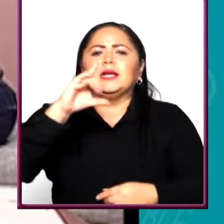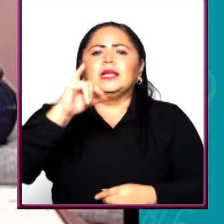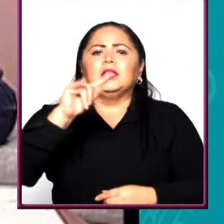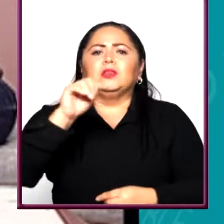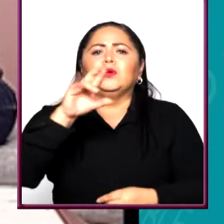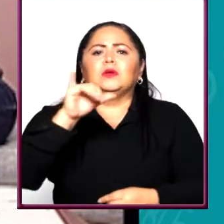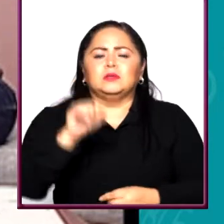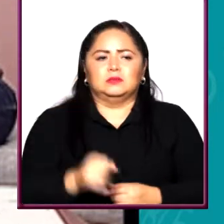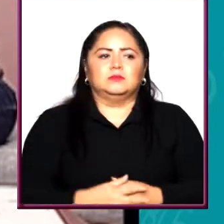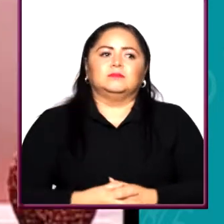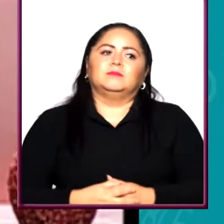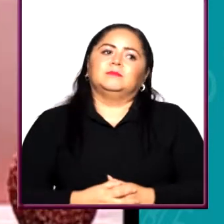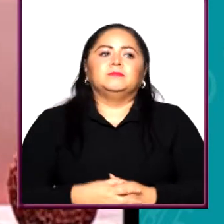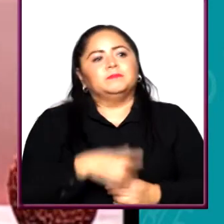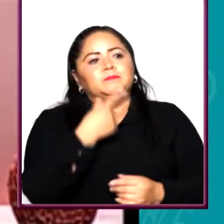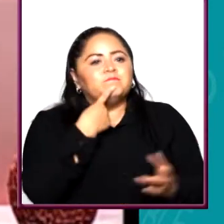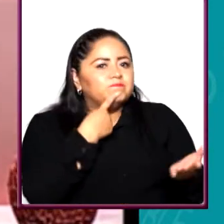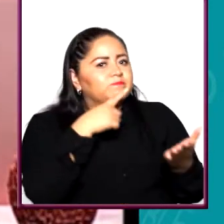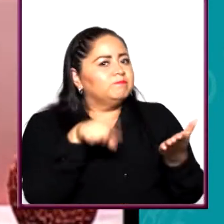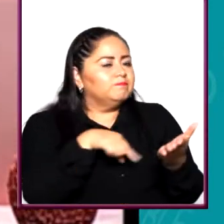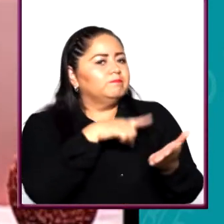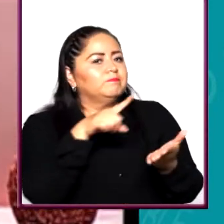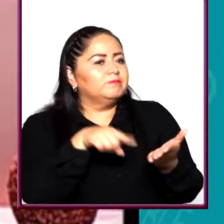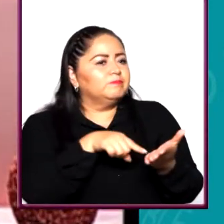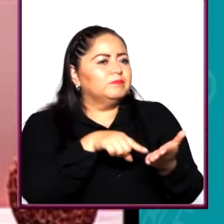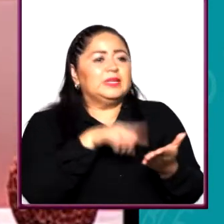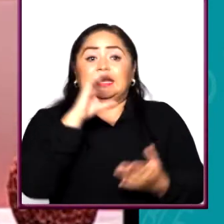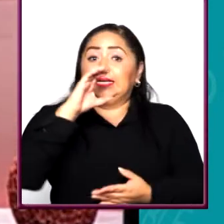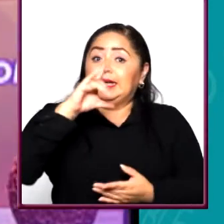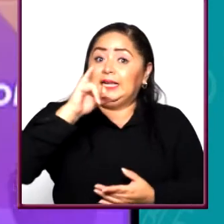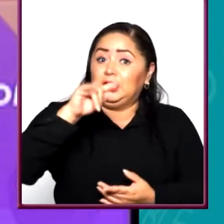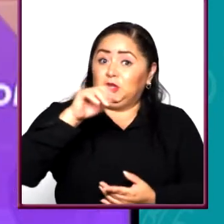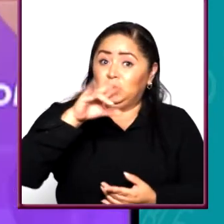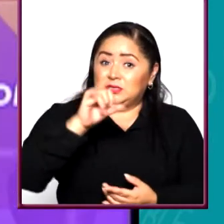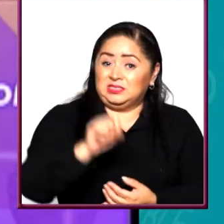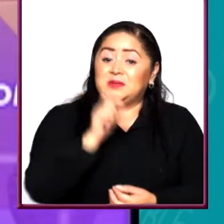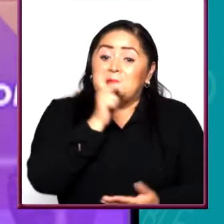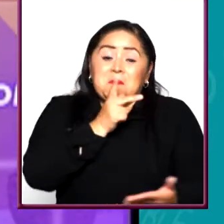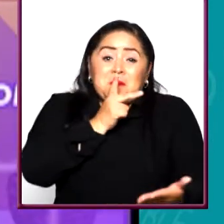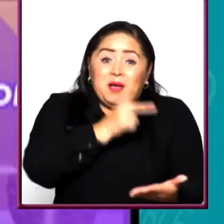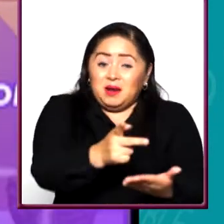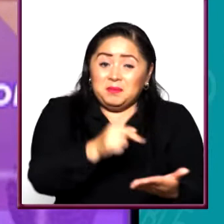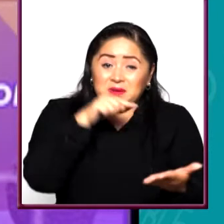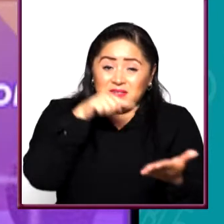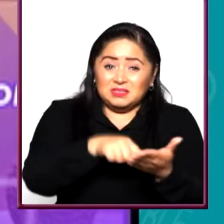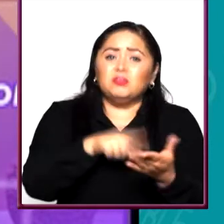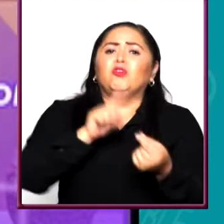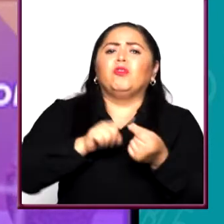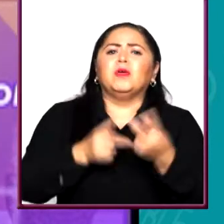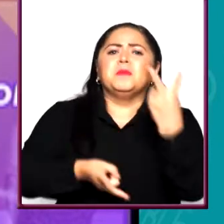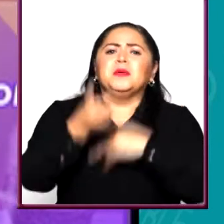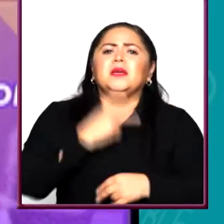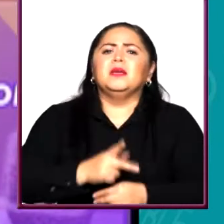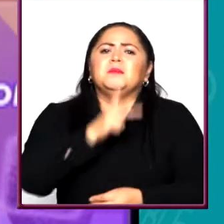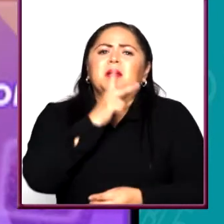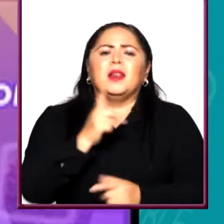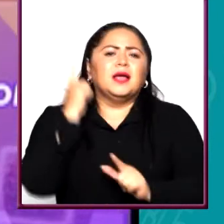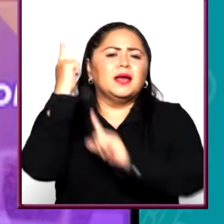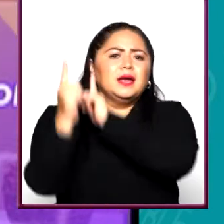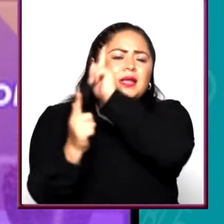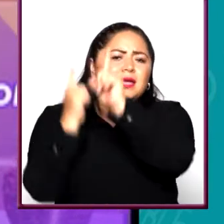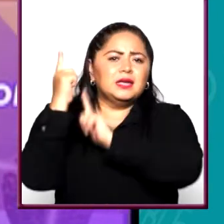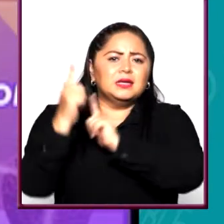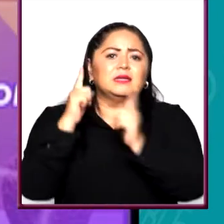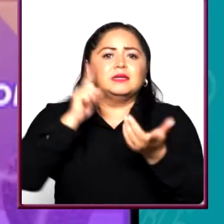acerca del clítoris. Clítoris. La palabra clítoris proviene de la